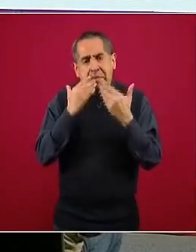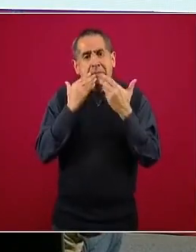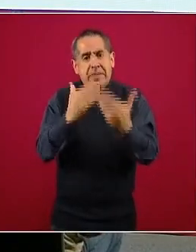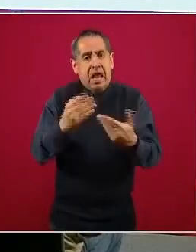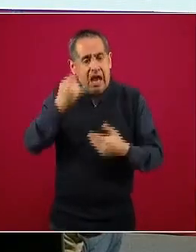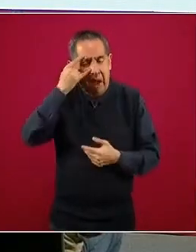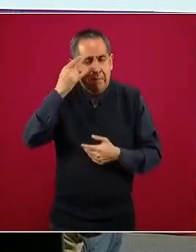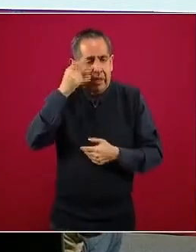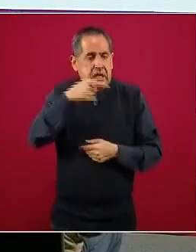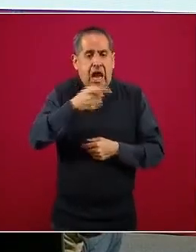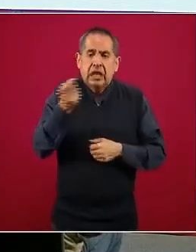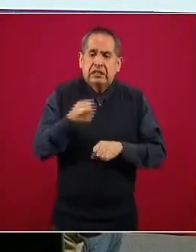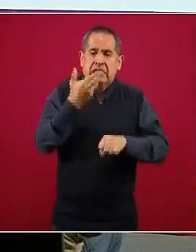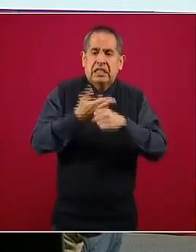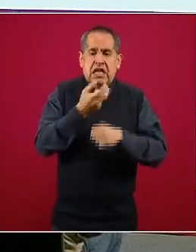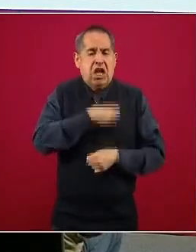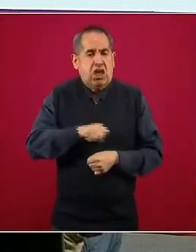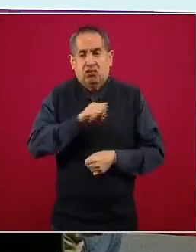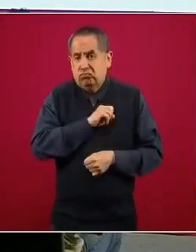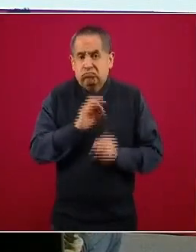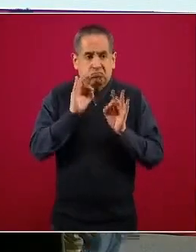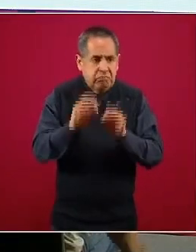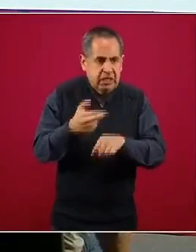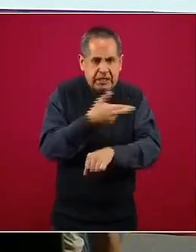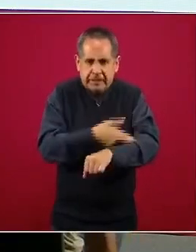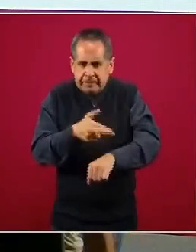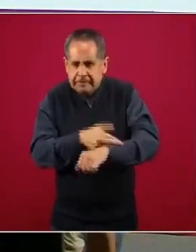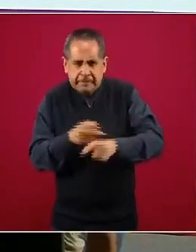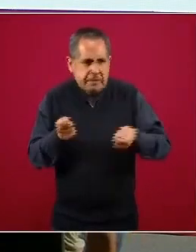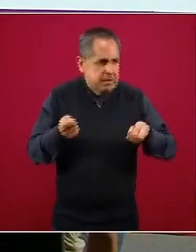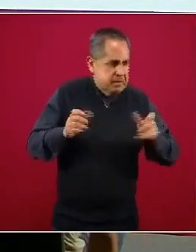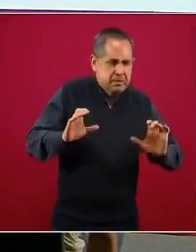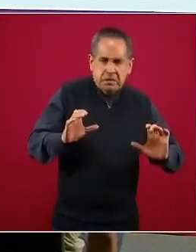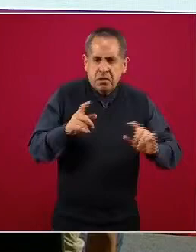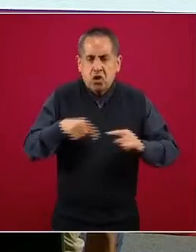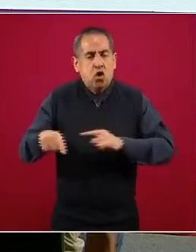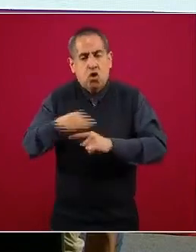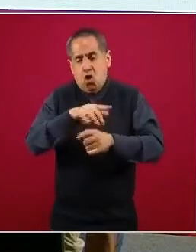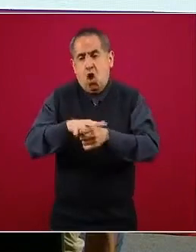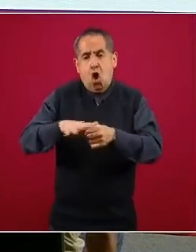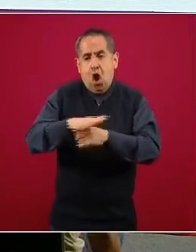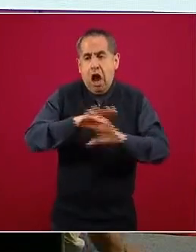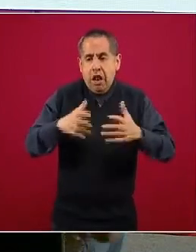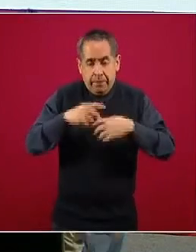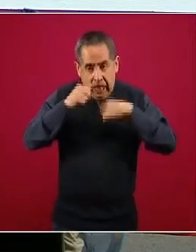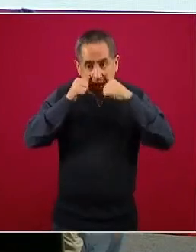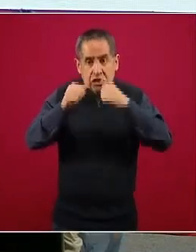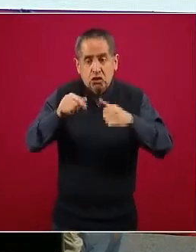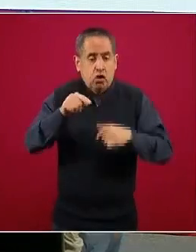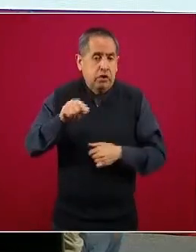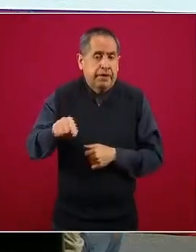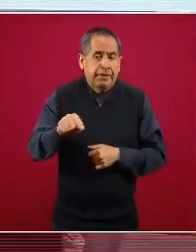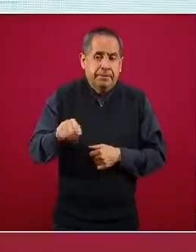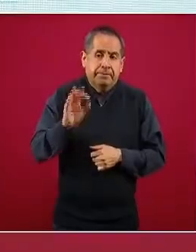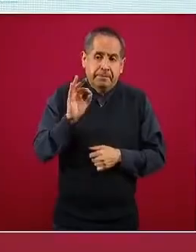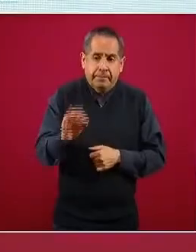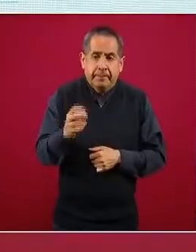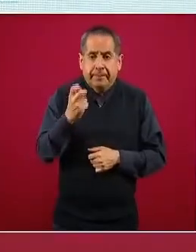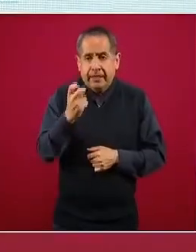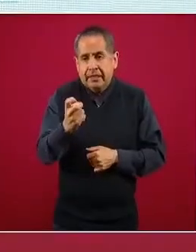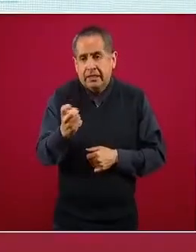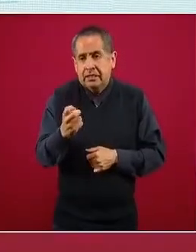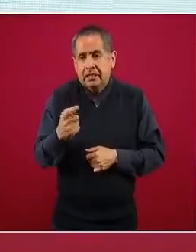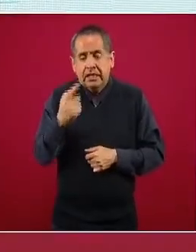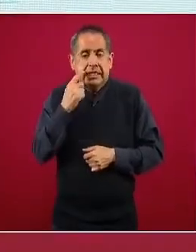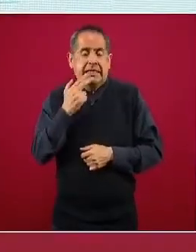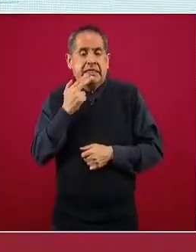tiene una Secretaría de Salud que está coordinando los esfuerzos locales de atención comunitaria y es posible que